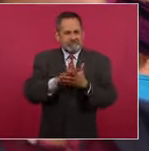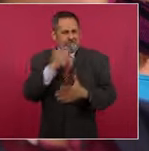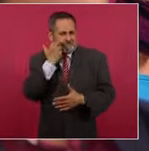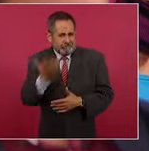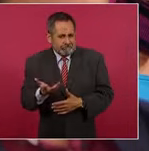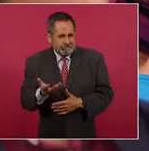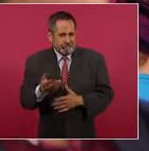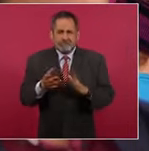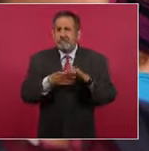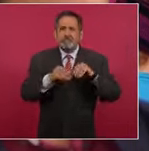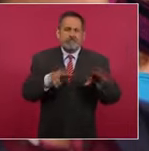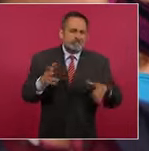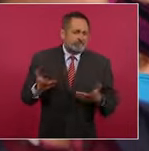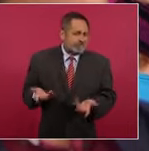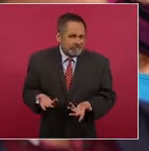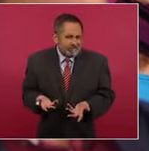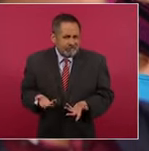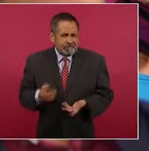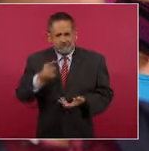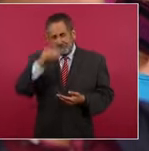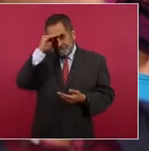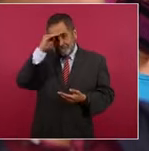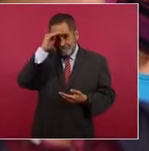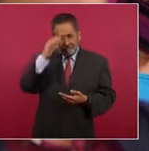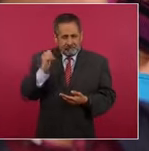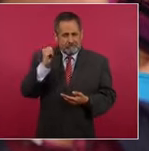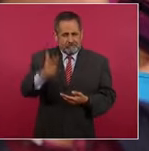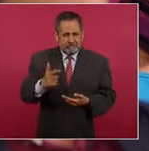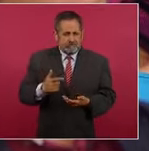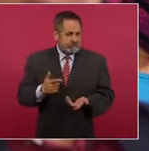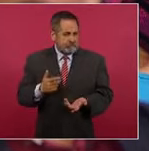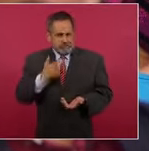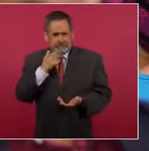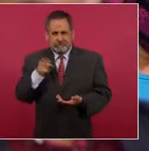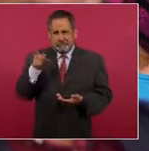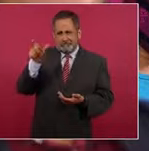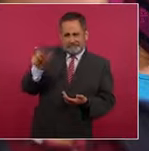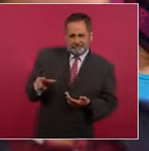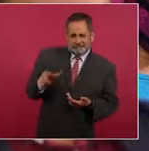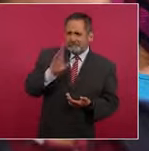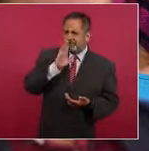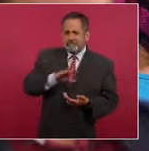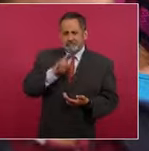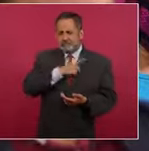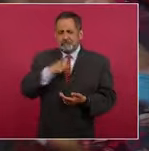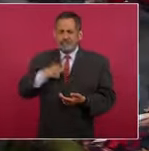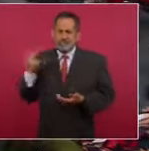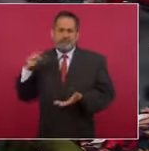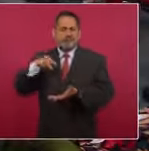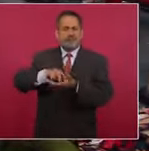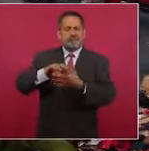prácticamente todos los medios. Preguntarle si no ha reconsiderado justo que por este actuar deba rendir cuentas el fiscal.